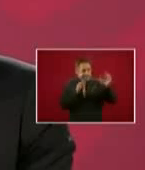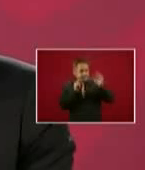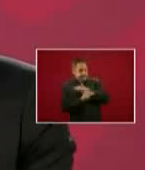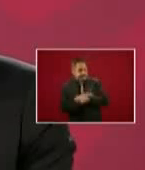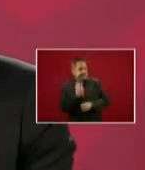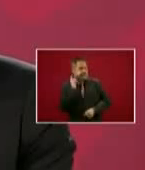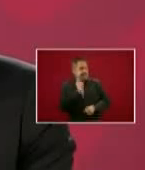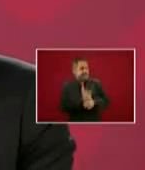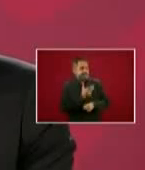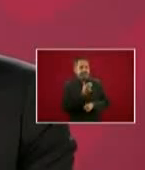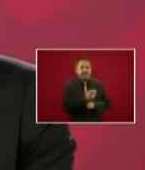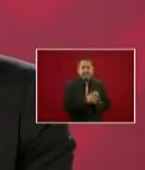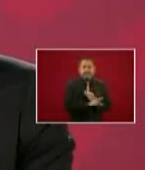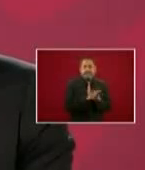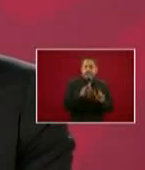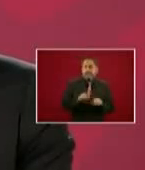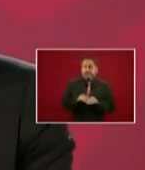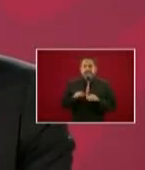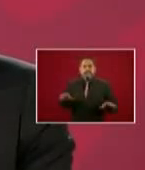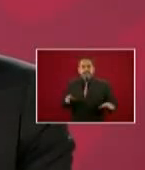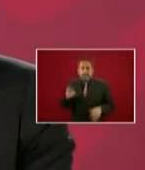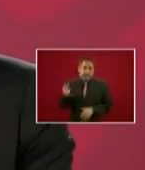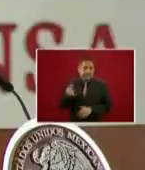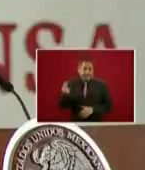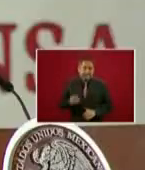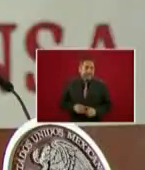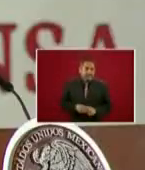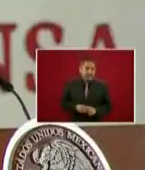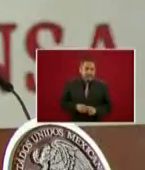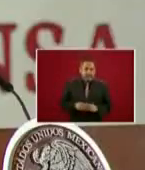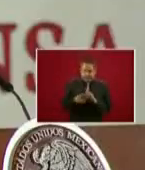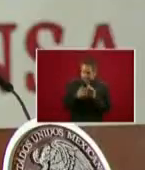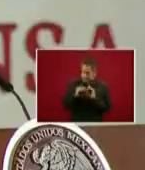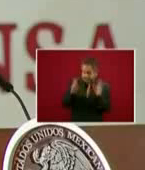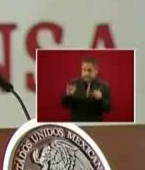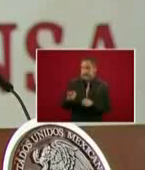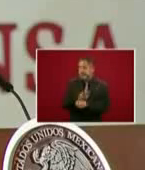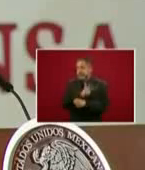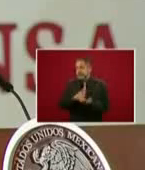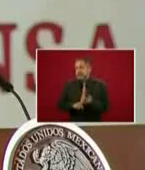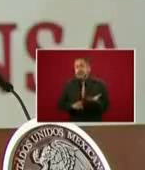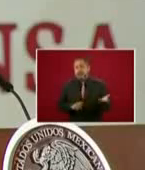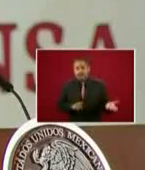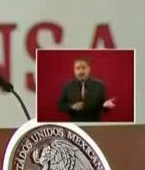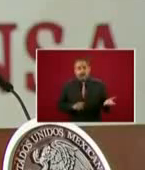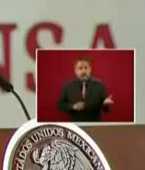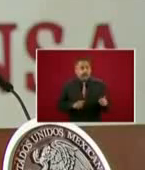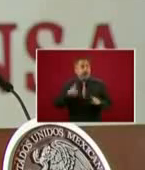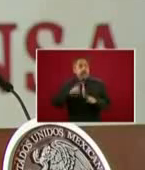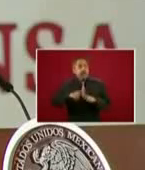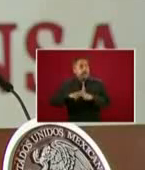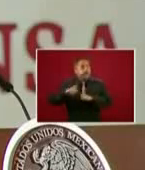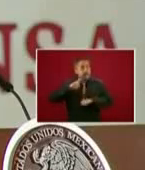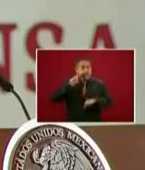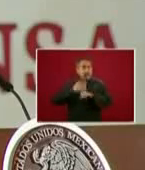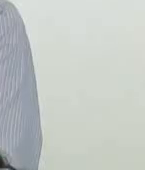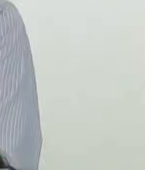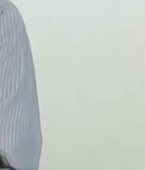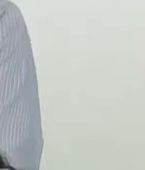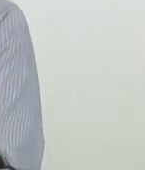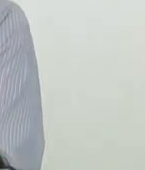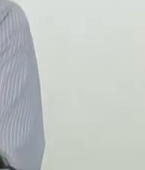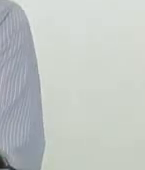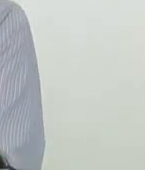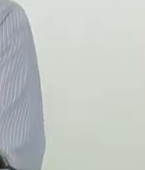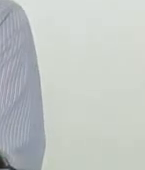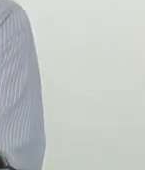esos movimientos financieros. Efectivamente. Justamente. Pero te digo que también es como la suegra que le quiere revisar,